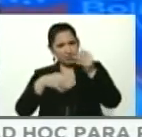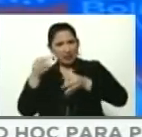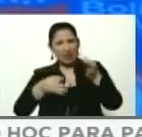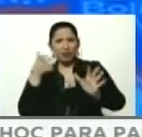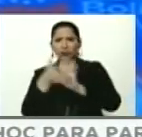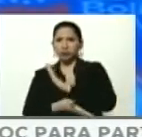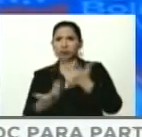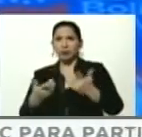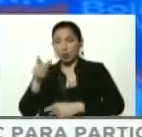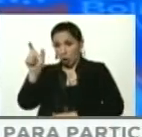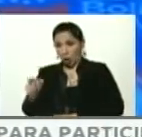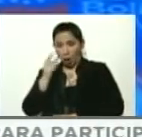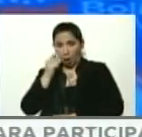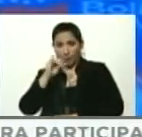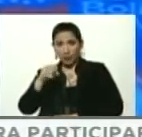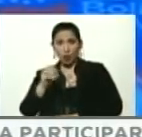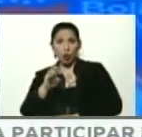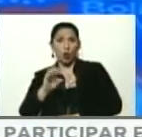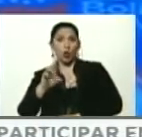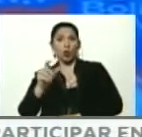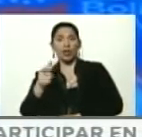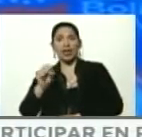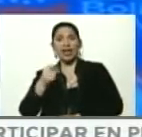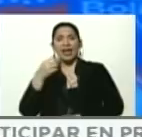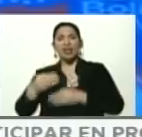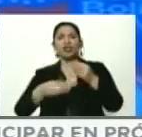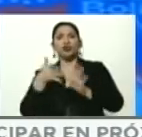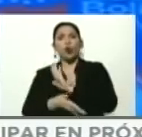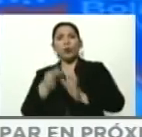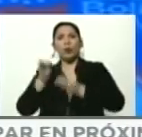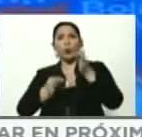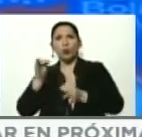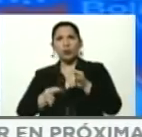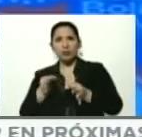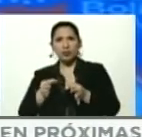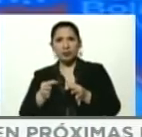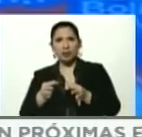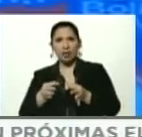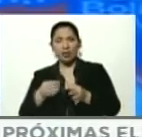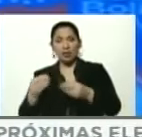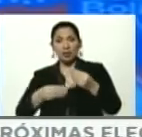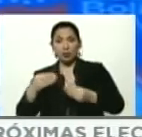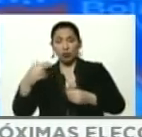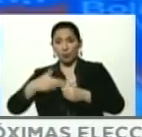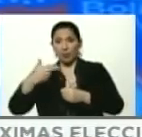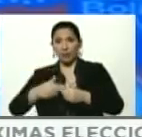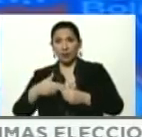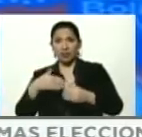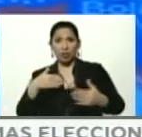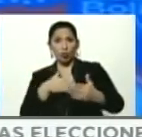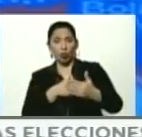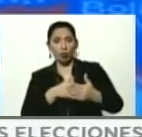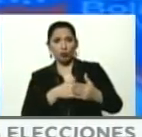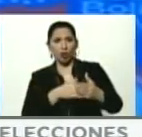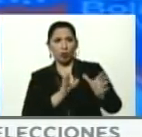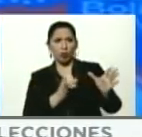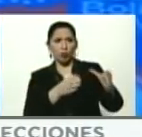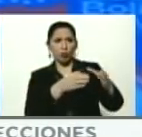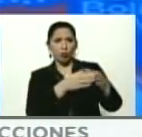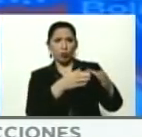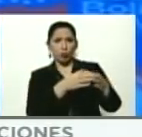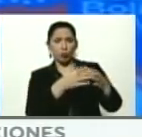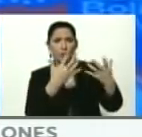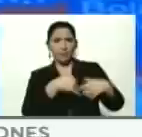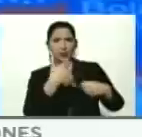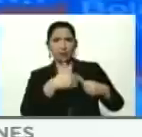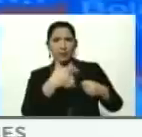Él hace referencia a un juicio que incoó PDVSA contra un conjunto de empresas